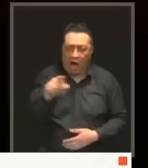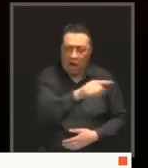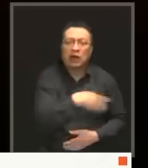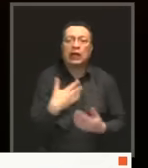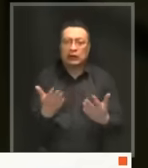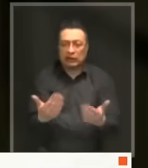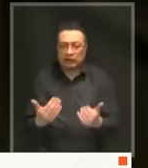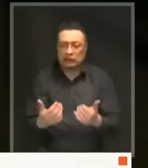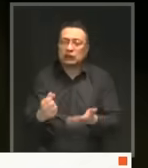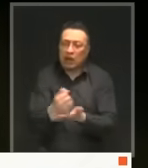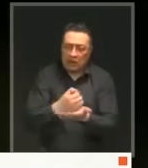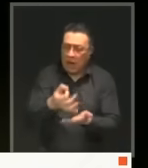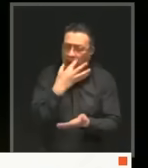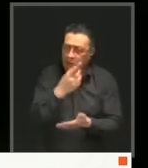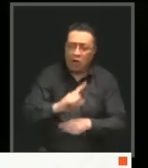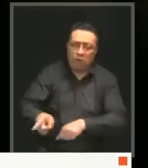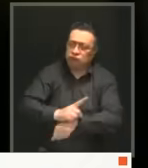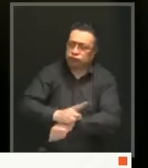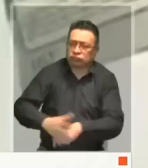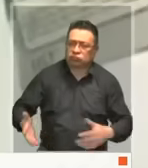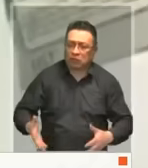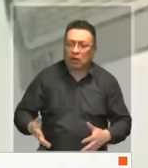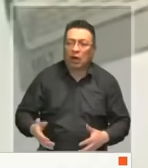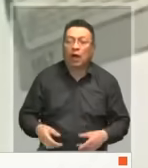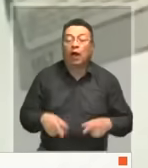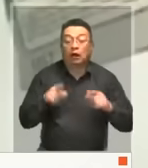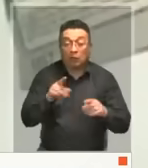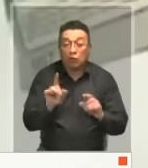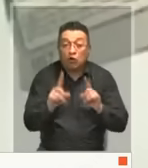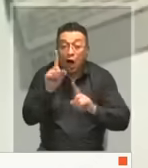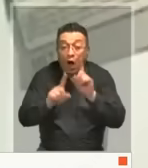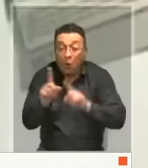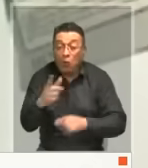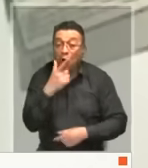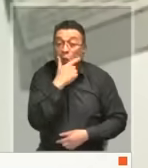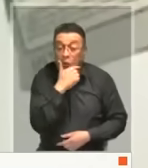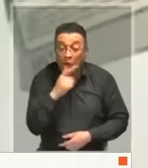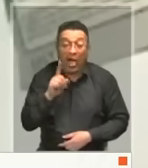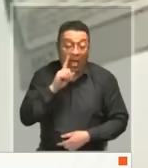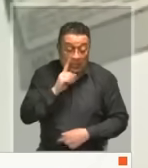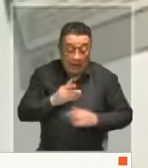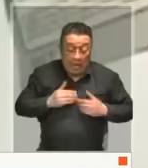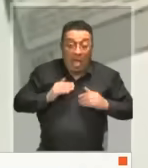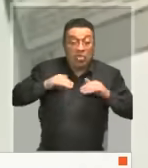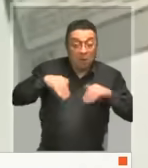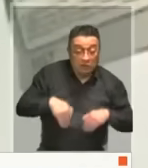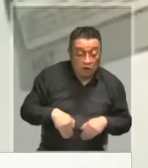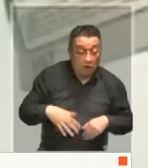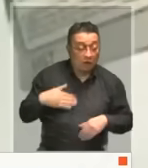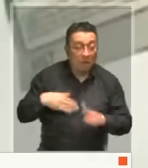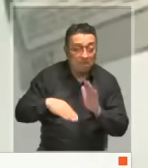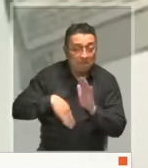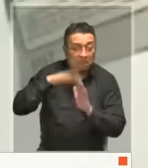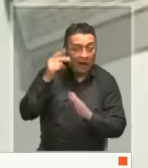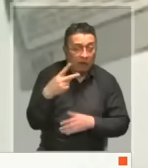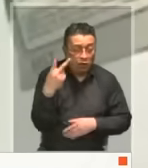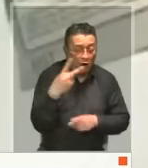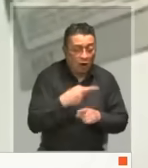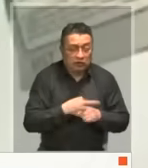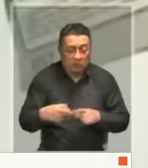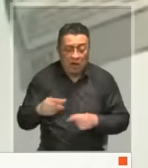de tratarlos a tiempo. Pero si alguien sospecha que tiene depresión porque lleva más de 2 semanas con